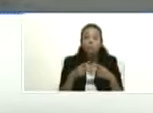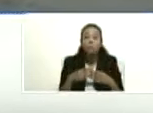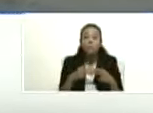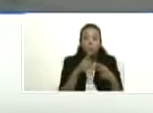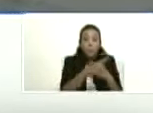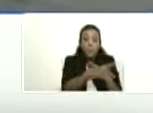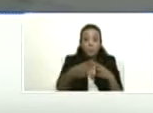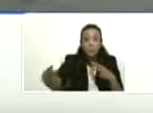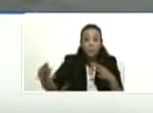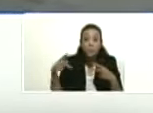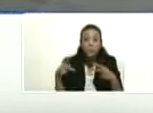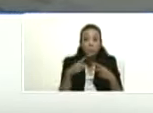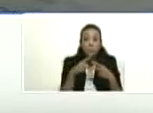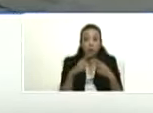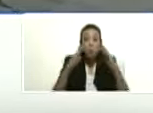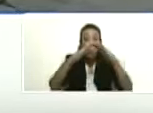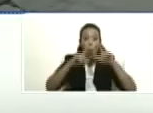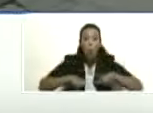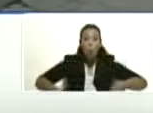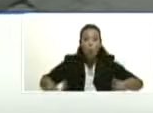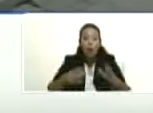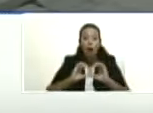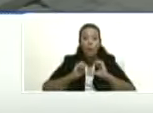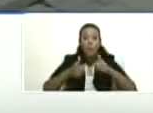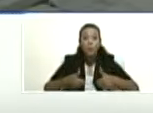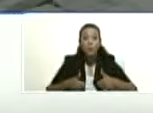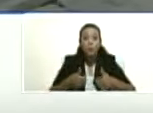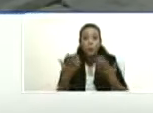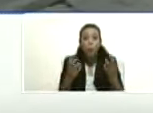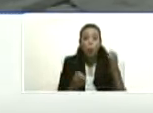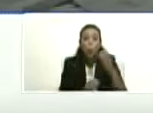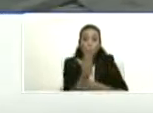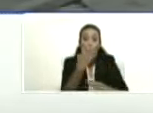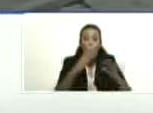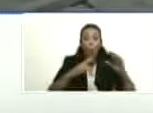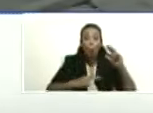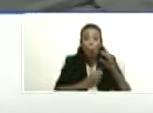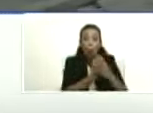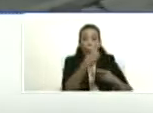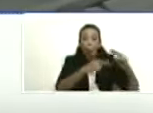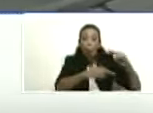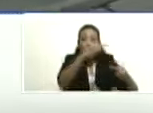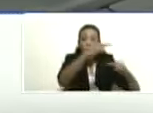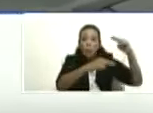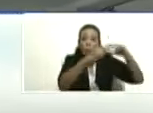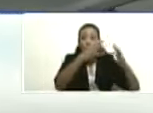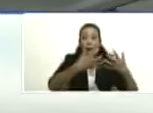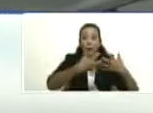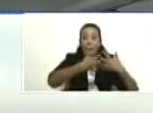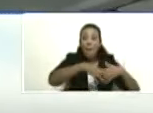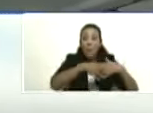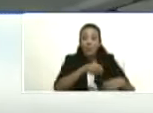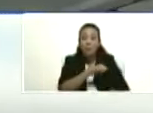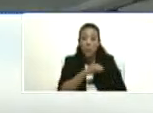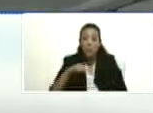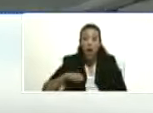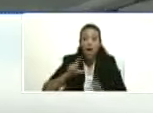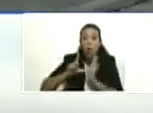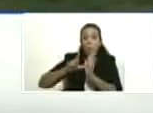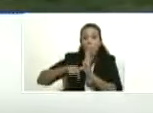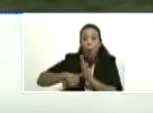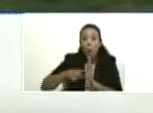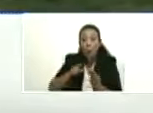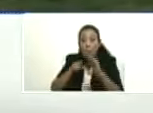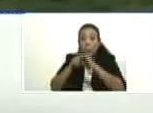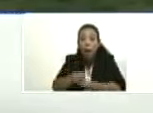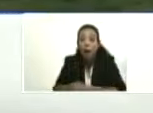y es una urbanización que empezó en primer lugar a construirse por empresas privadas y luego entramos